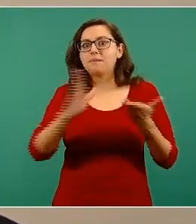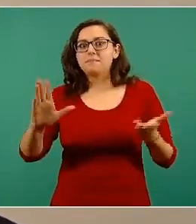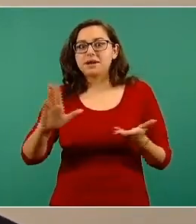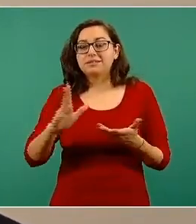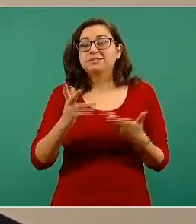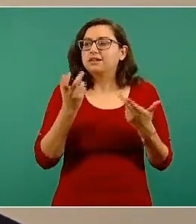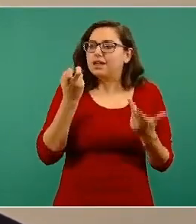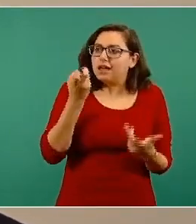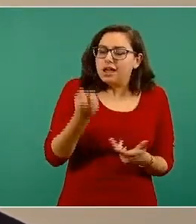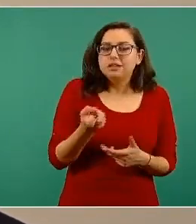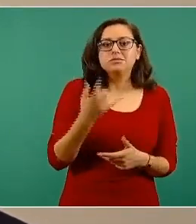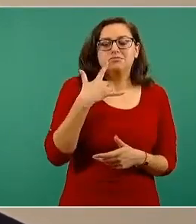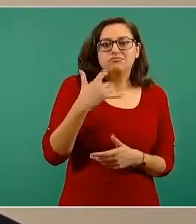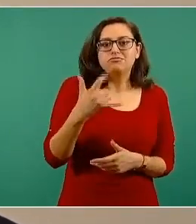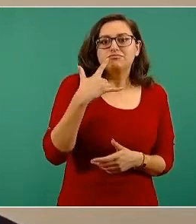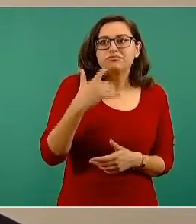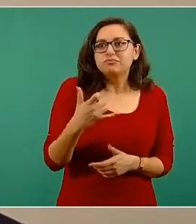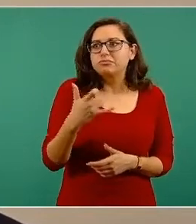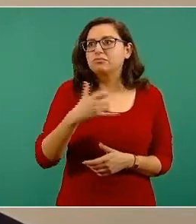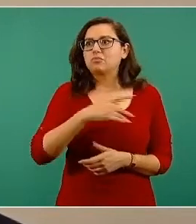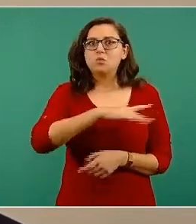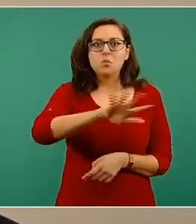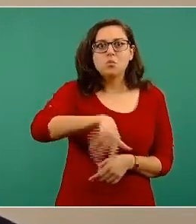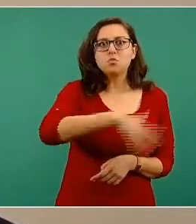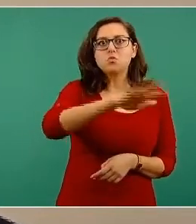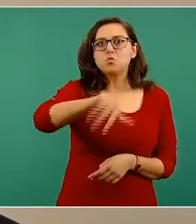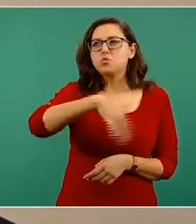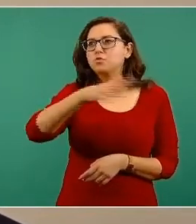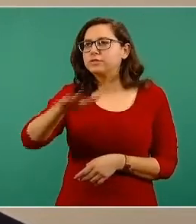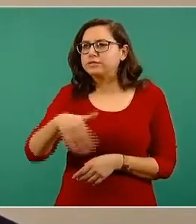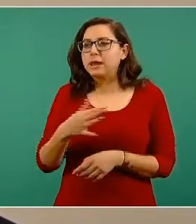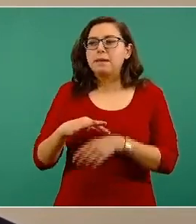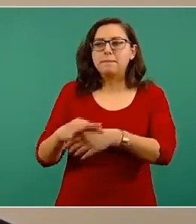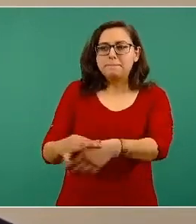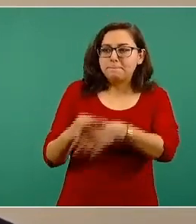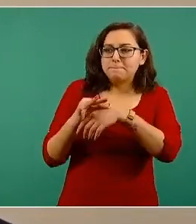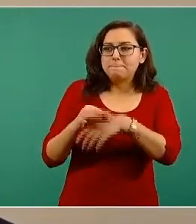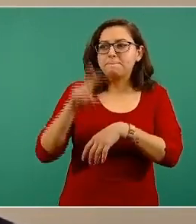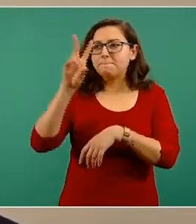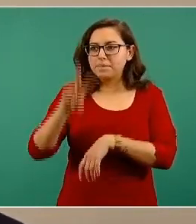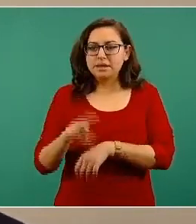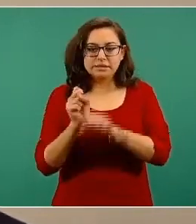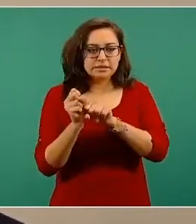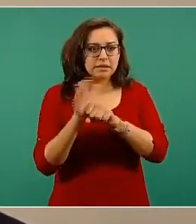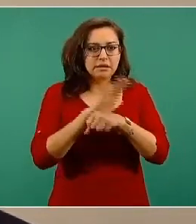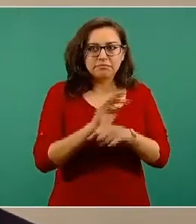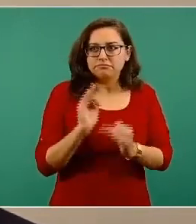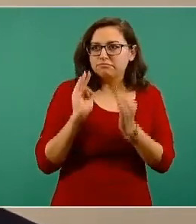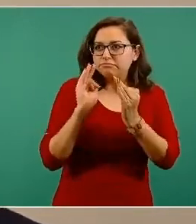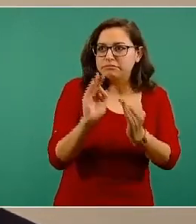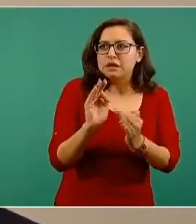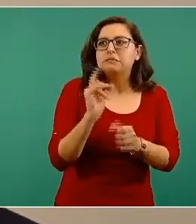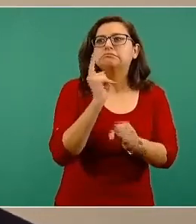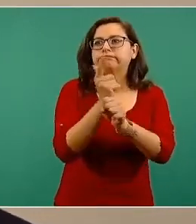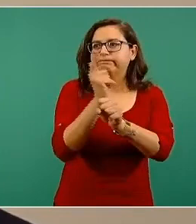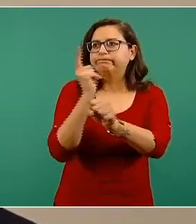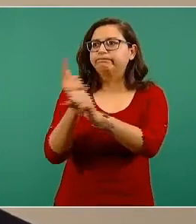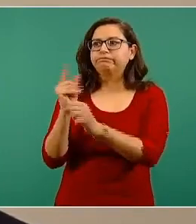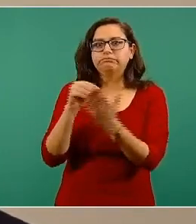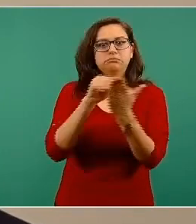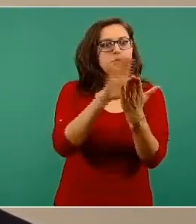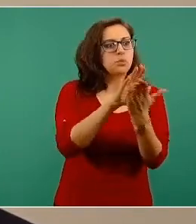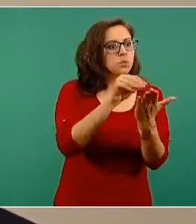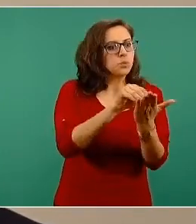poder seguir identificando fehacientemente, registrando e integrando en la plataforma y por lo tanto invitándolos